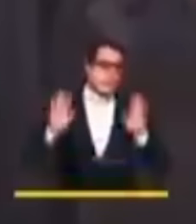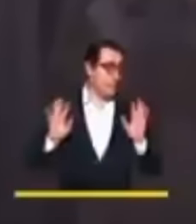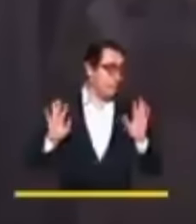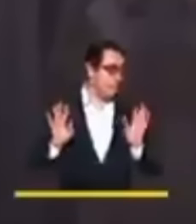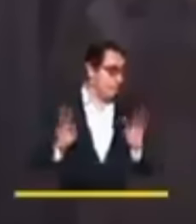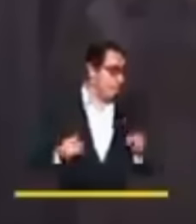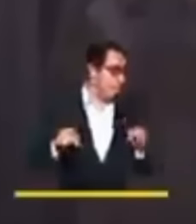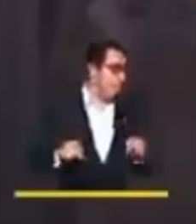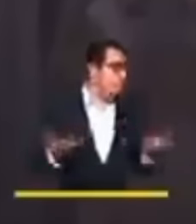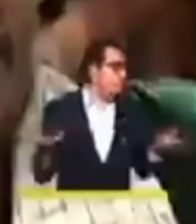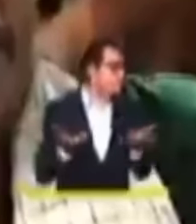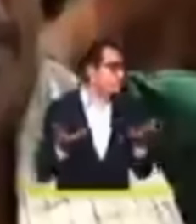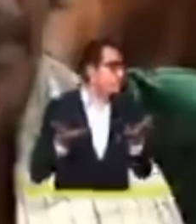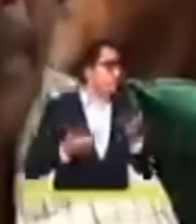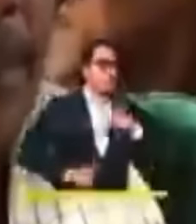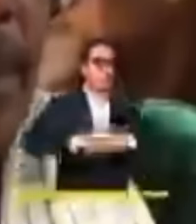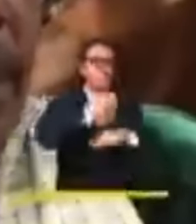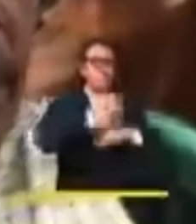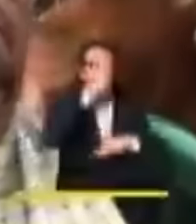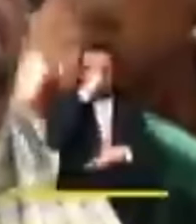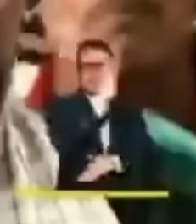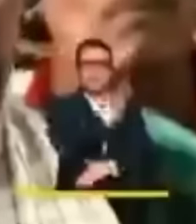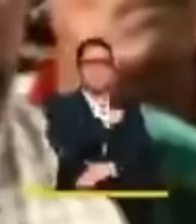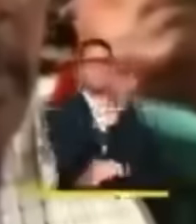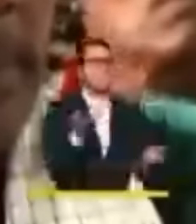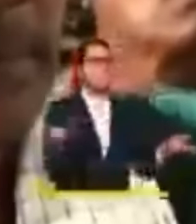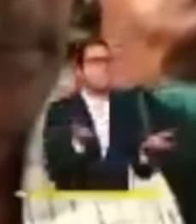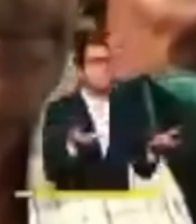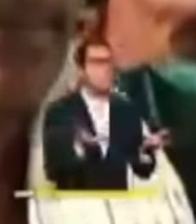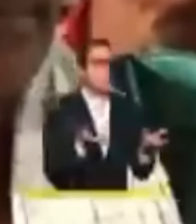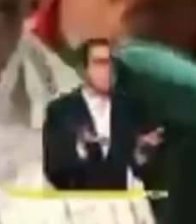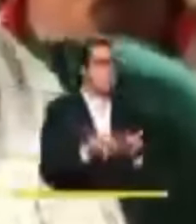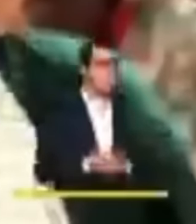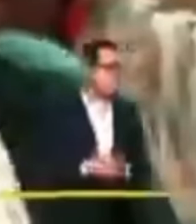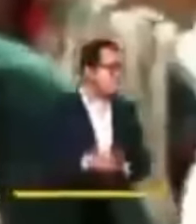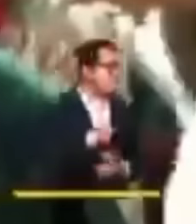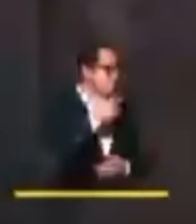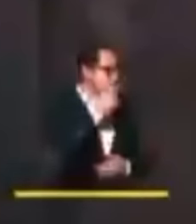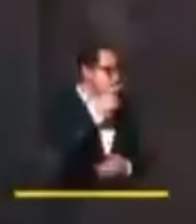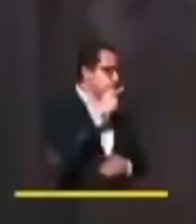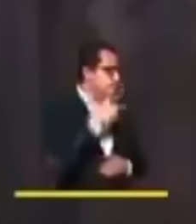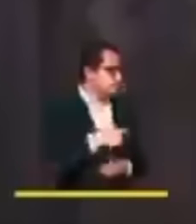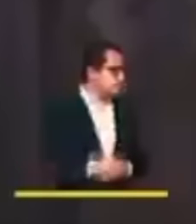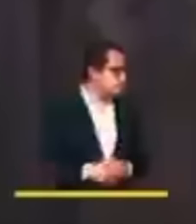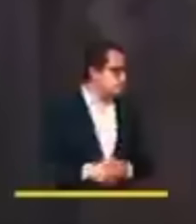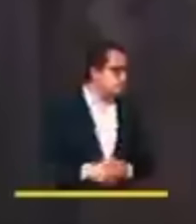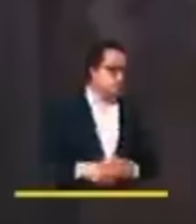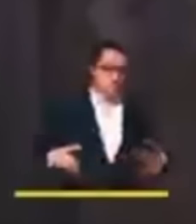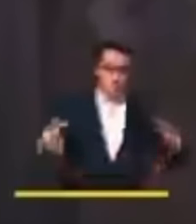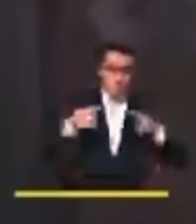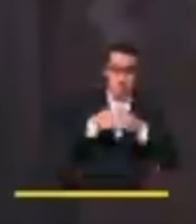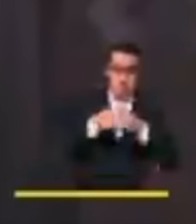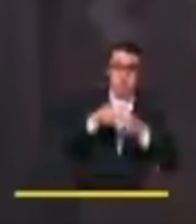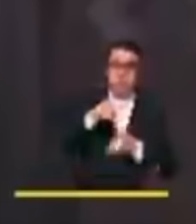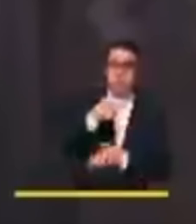erradas para que el presidente en plena alocución nuevamente quede como un zapato por